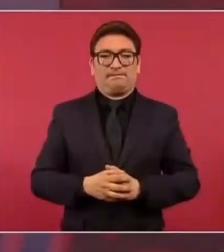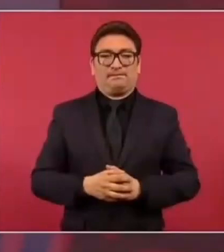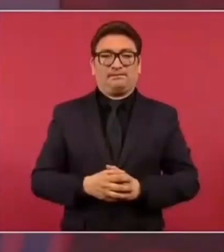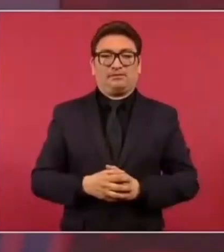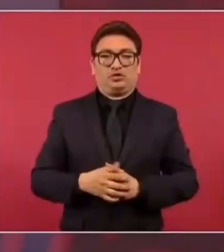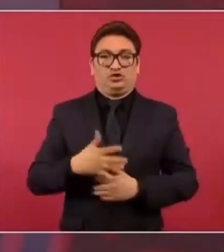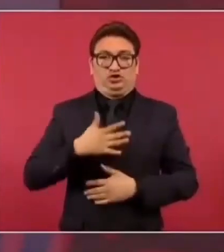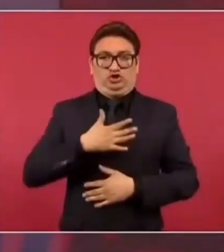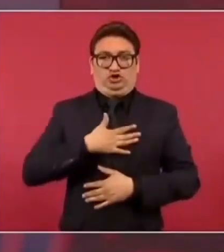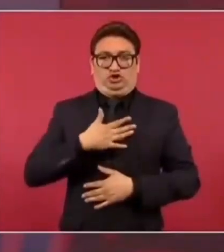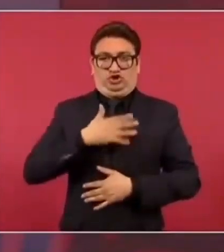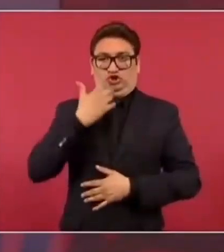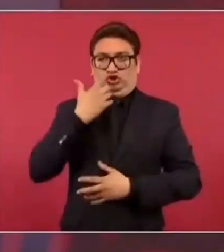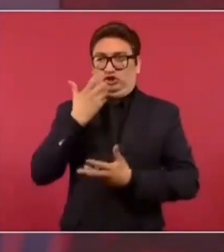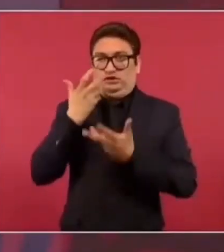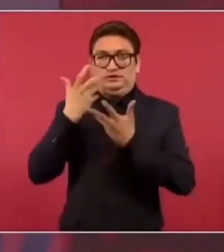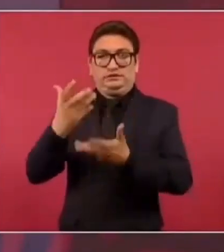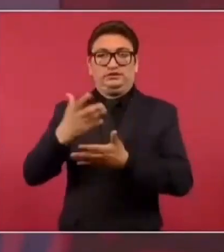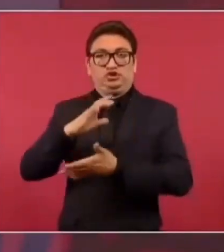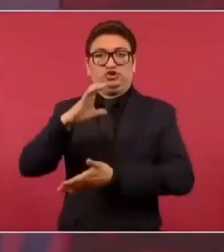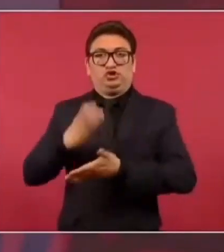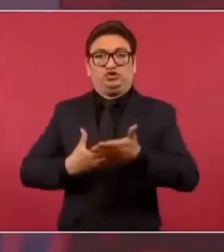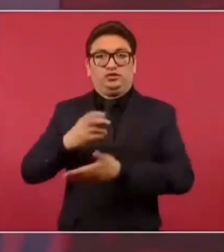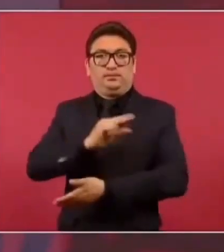yo estoy a favor de la privatización.